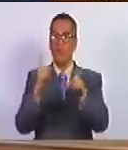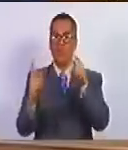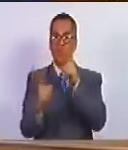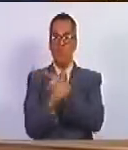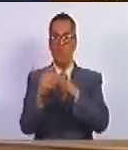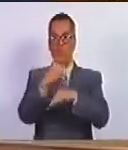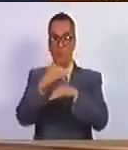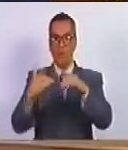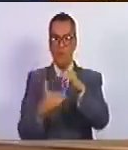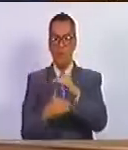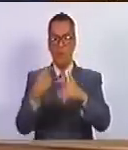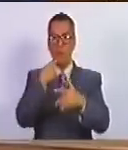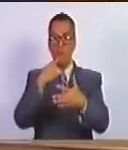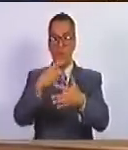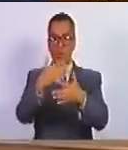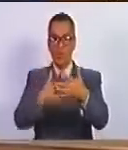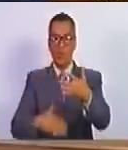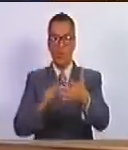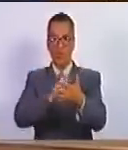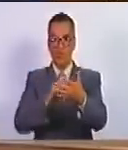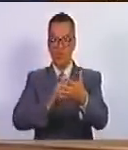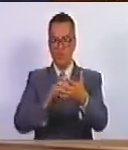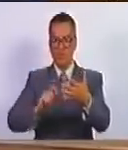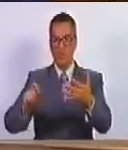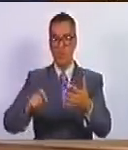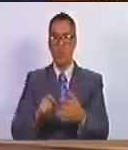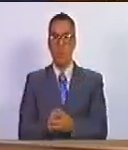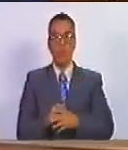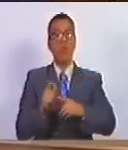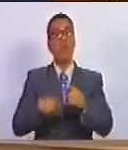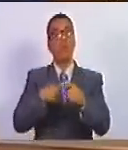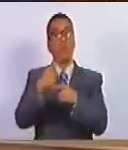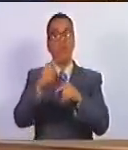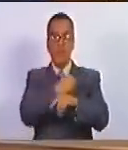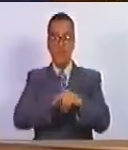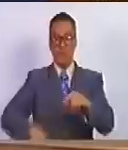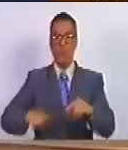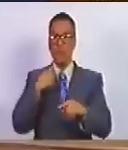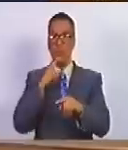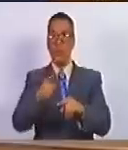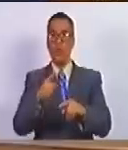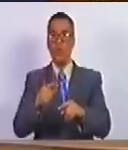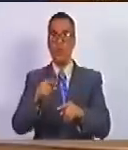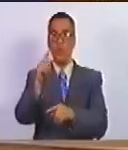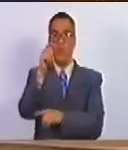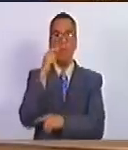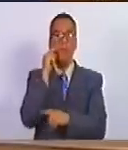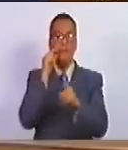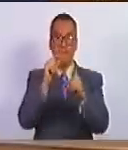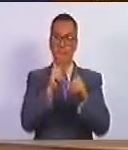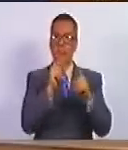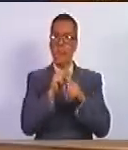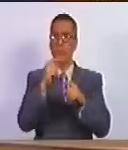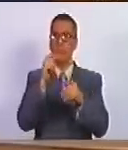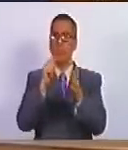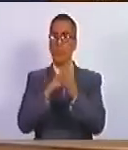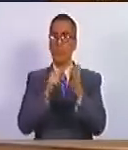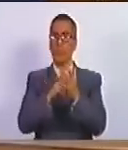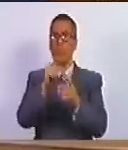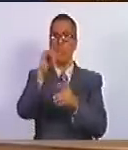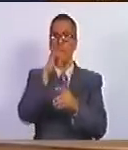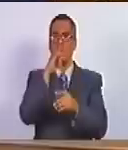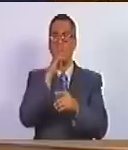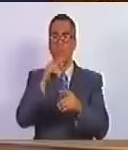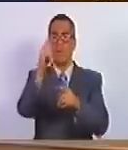sus suplentes indicados en lista anexa. Seguidamente, el presidente otorgó el derecho de palabra para puntos de información a